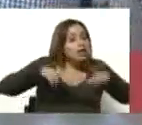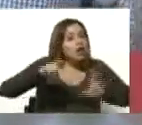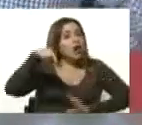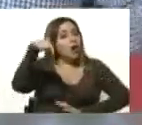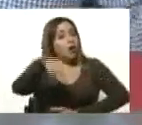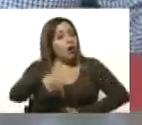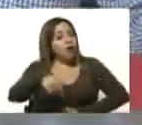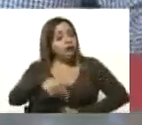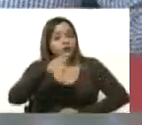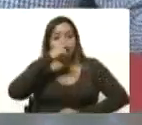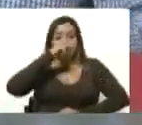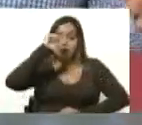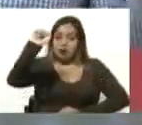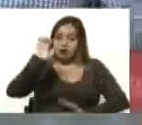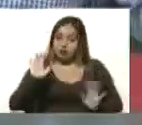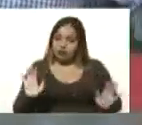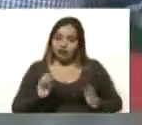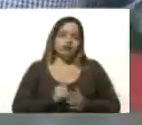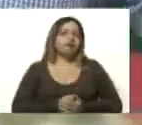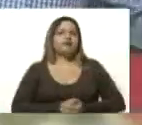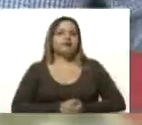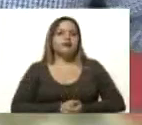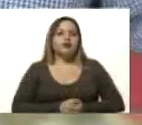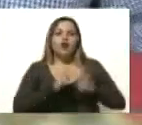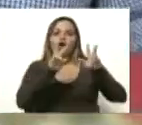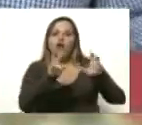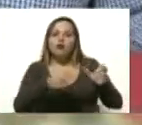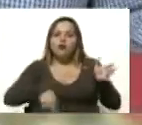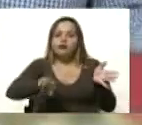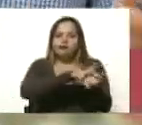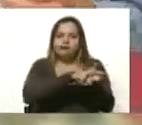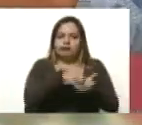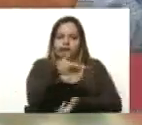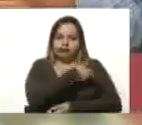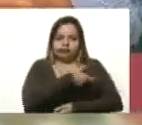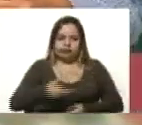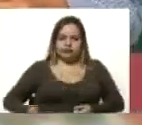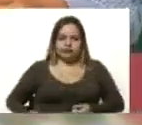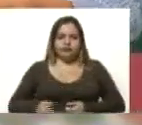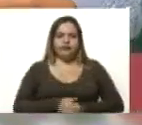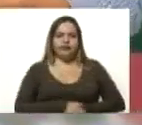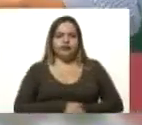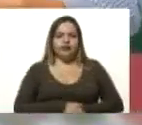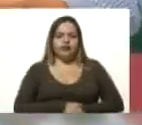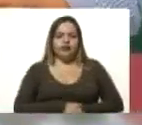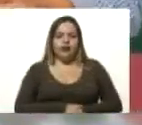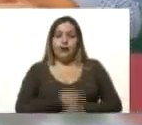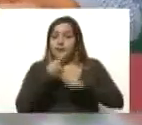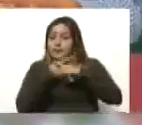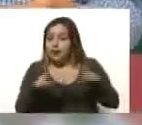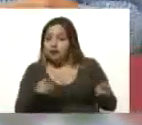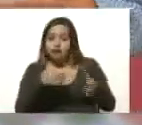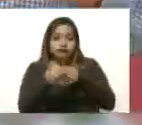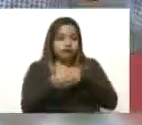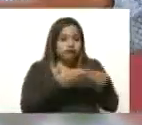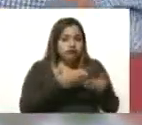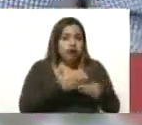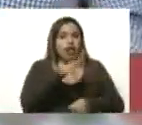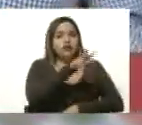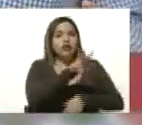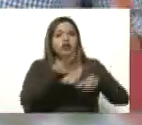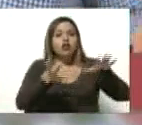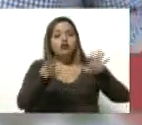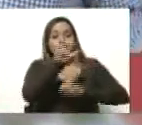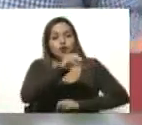hoy por Nicolás Maduro para una nueva reelección. Sin embargo, independientemente de esa simpatía,